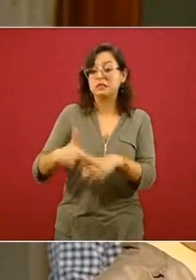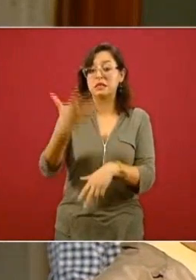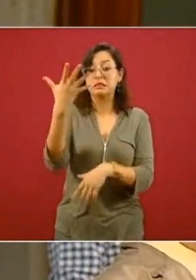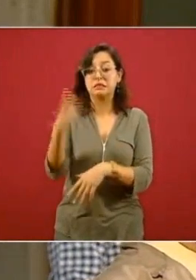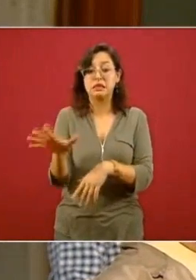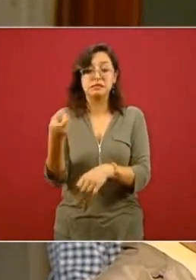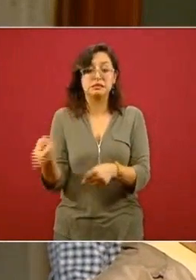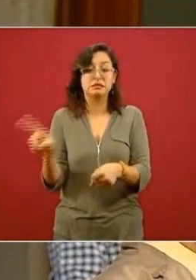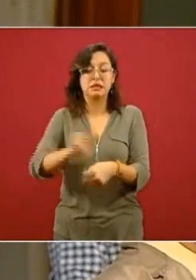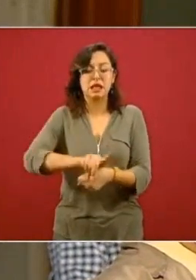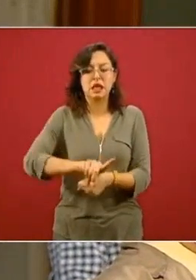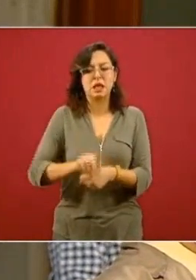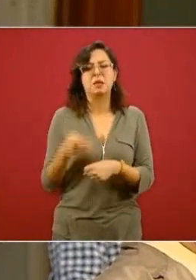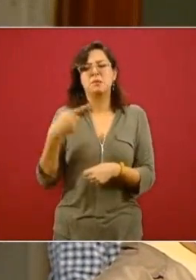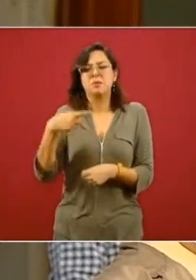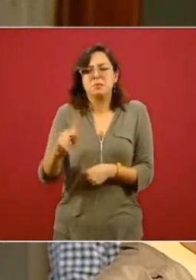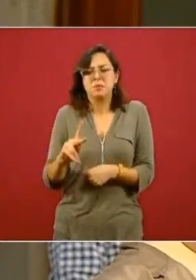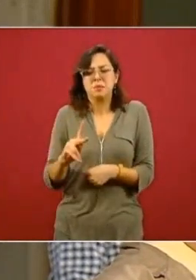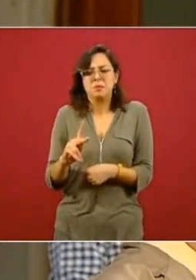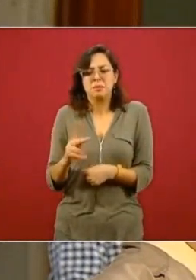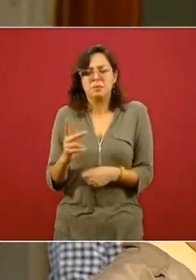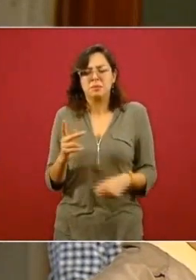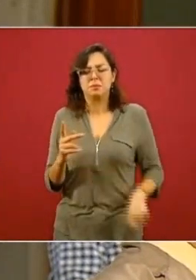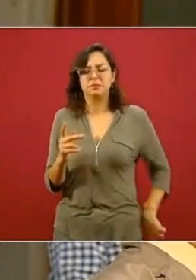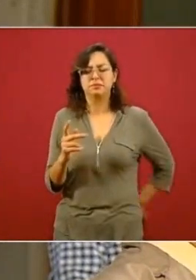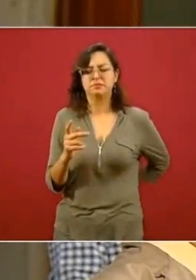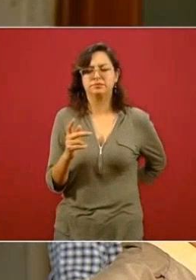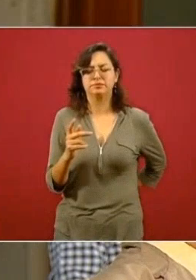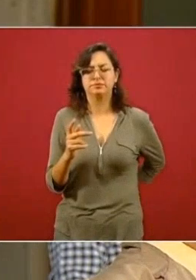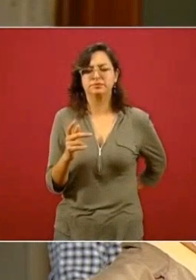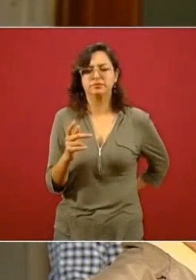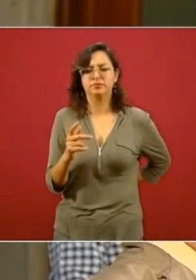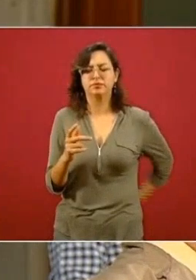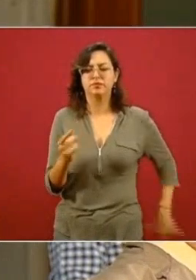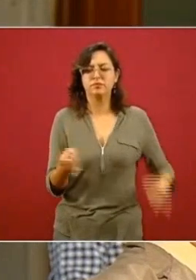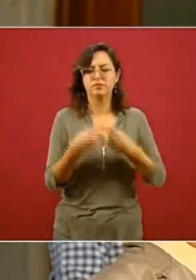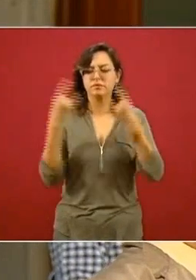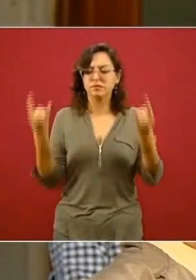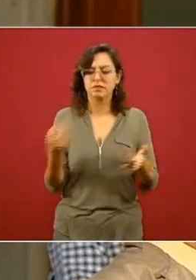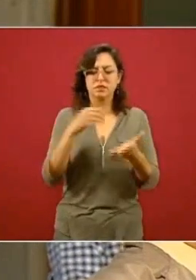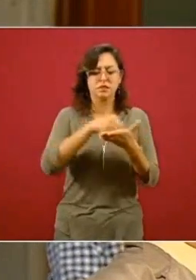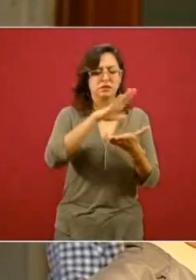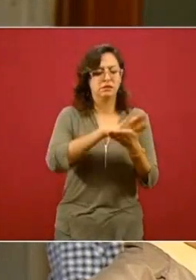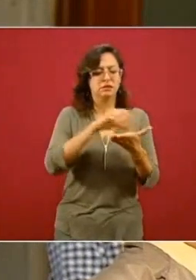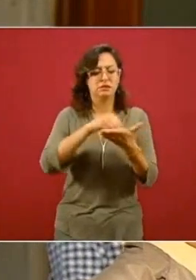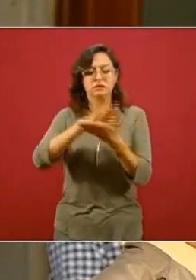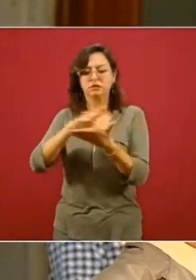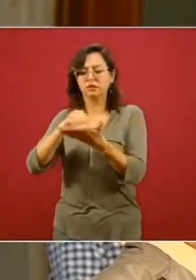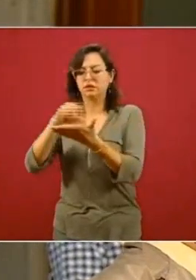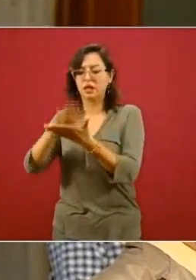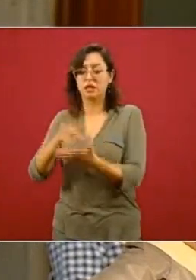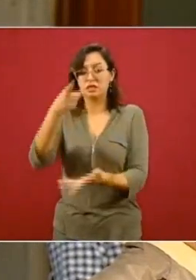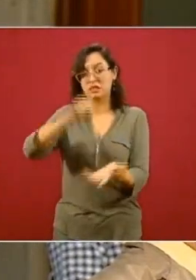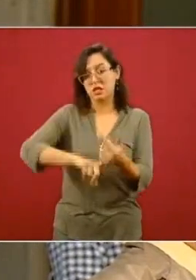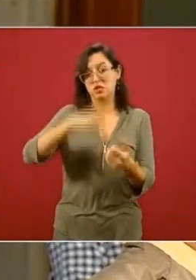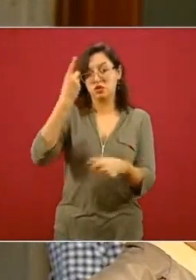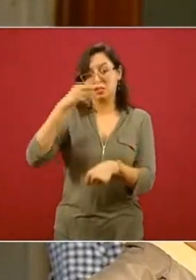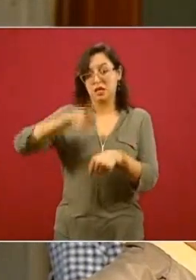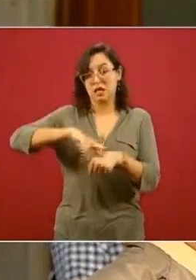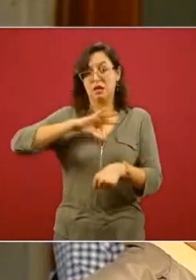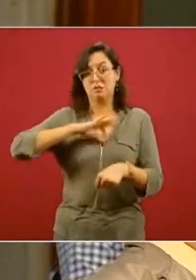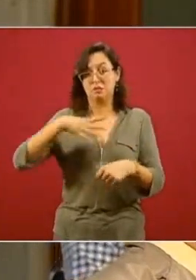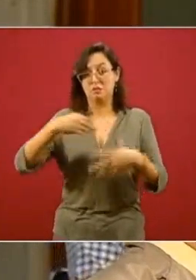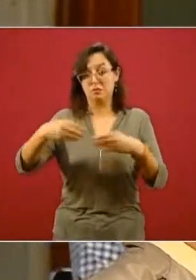días en promedio. Pero en el análisis de las bases de datos históricas de la Dirección de Epidemiología que